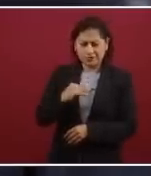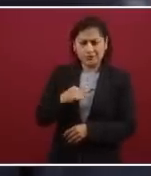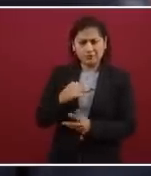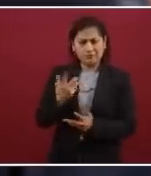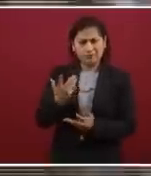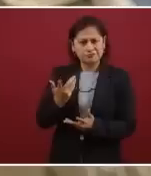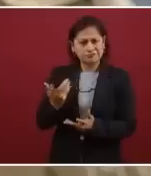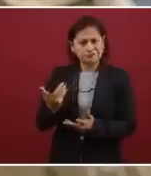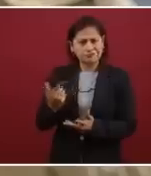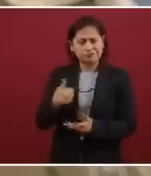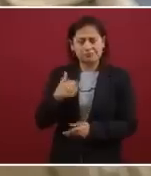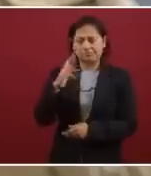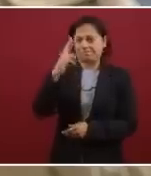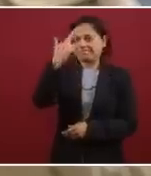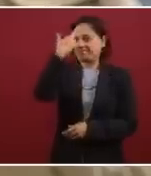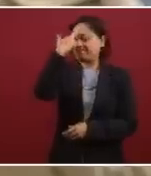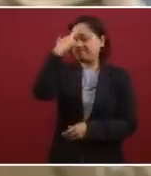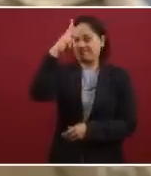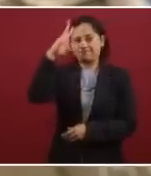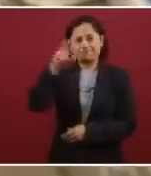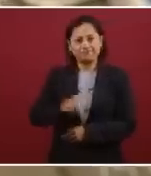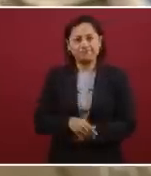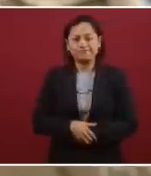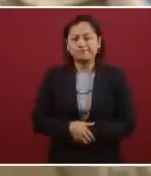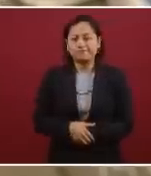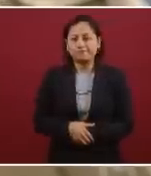me menciona, no me acuerdo. O sea,